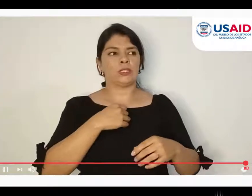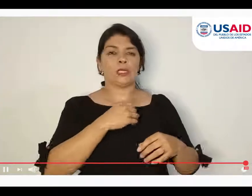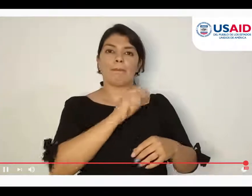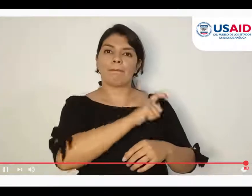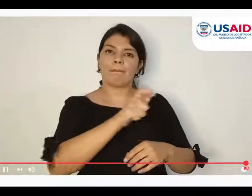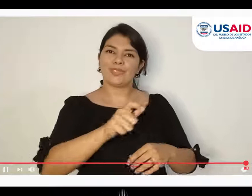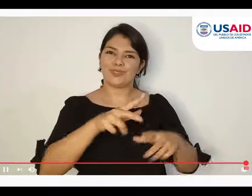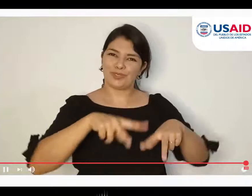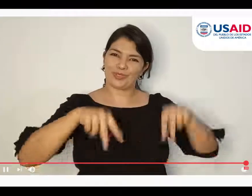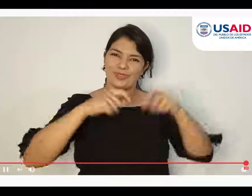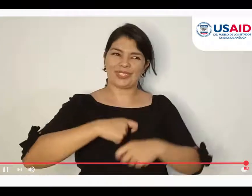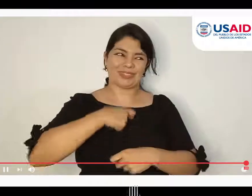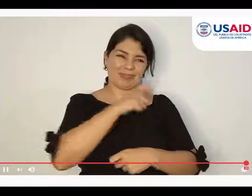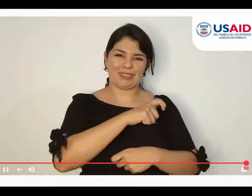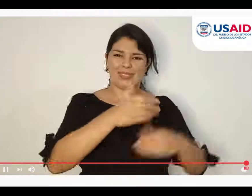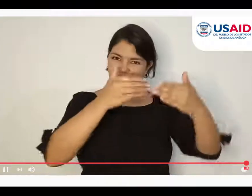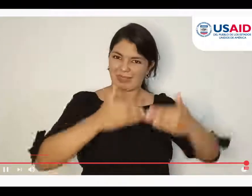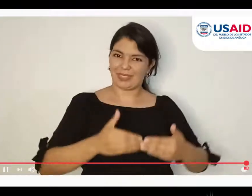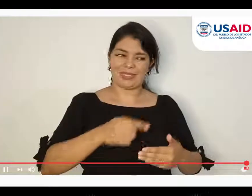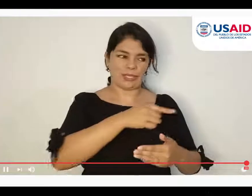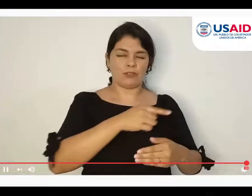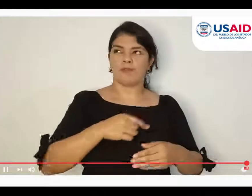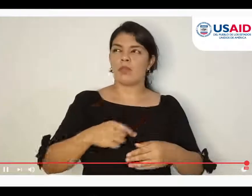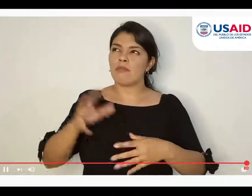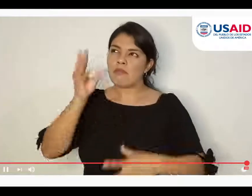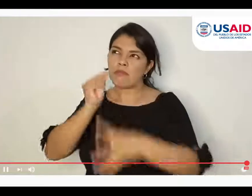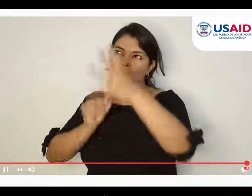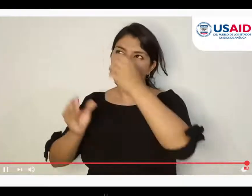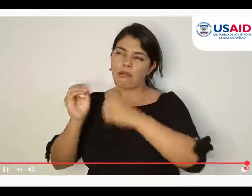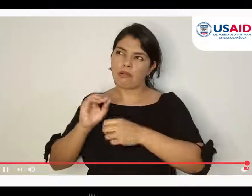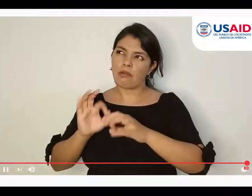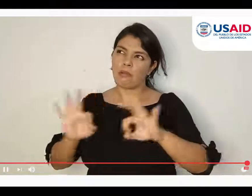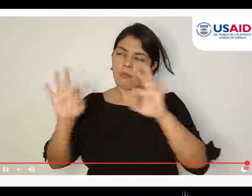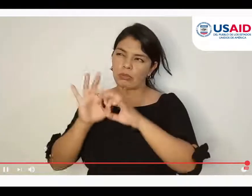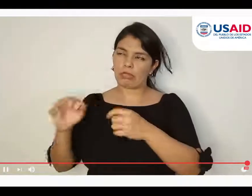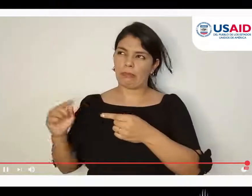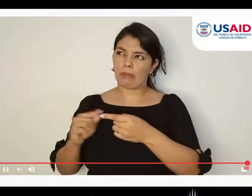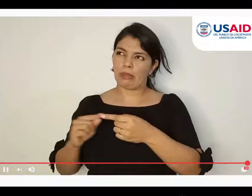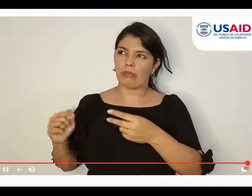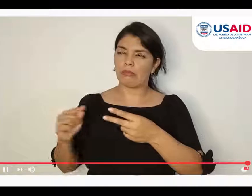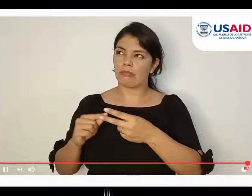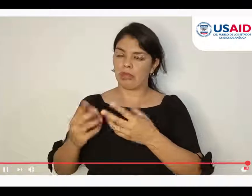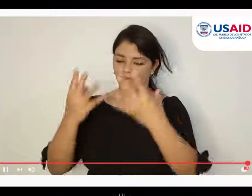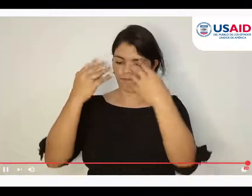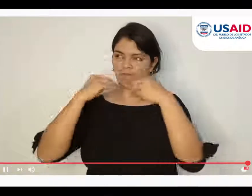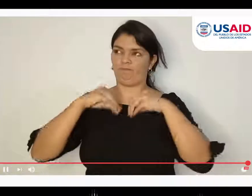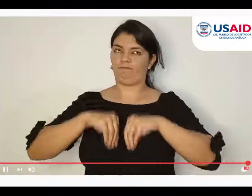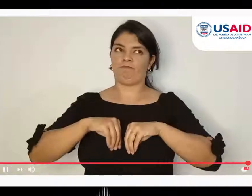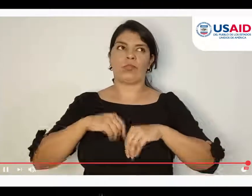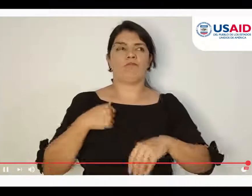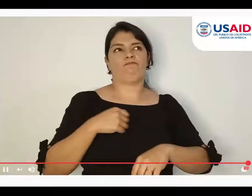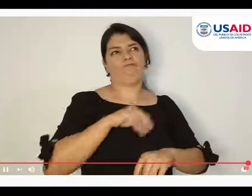que la sociedad civil con discapacidad apropió estos dos temas, exigió